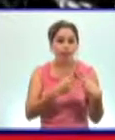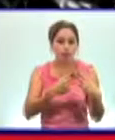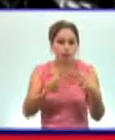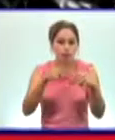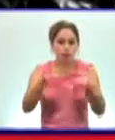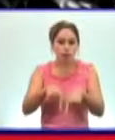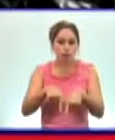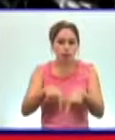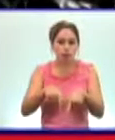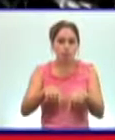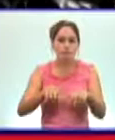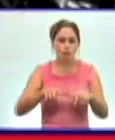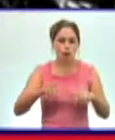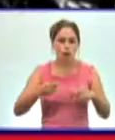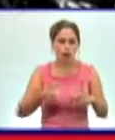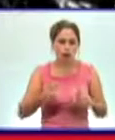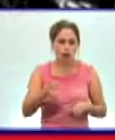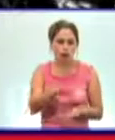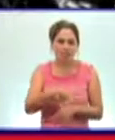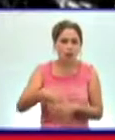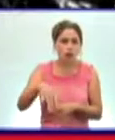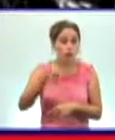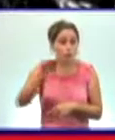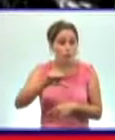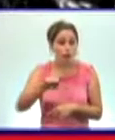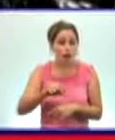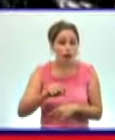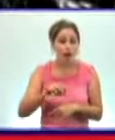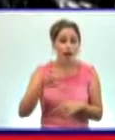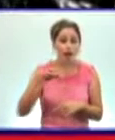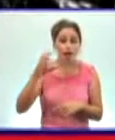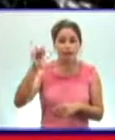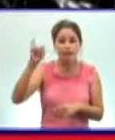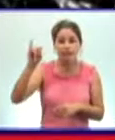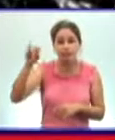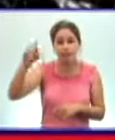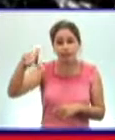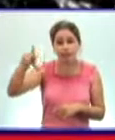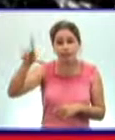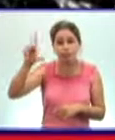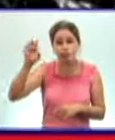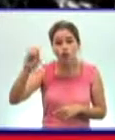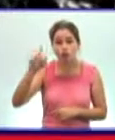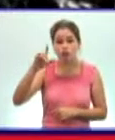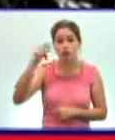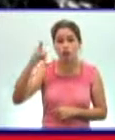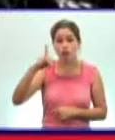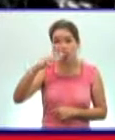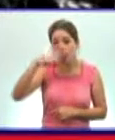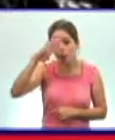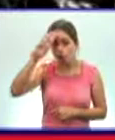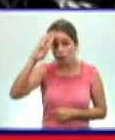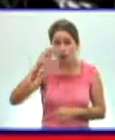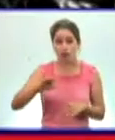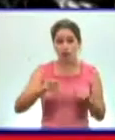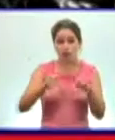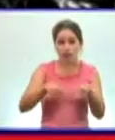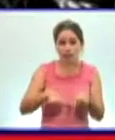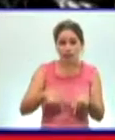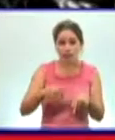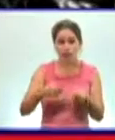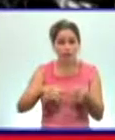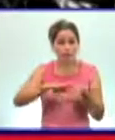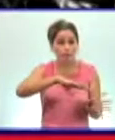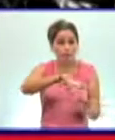esa crisis que significó finales del siglo XIX cubano y de esa crisis que significaba el siglo XIX en el